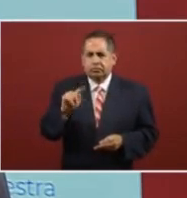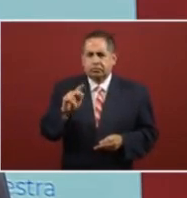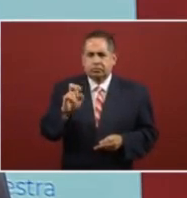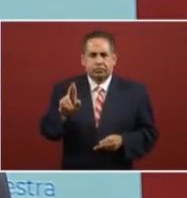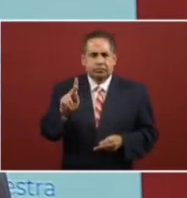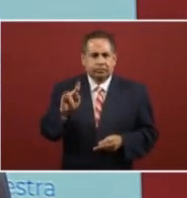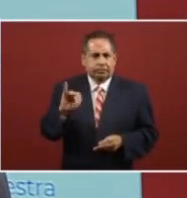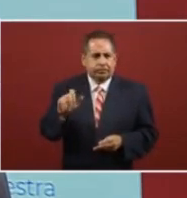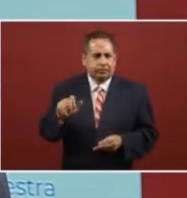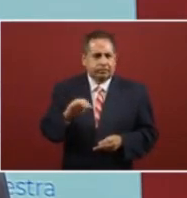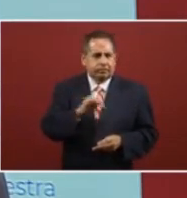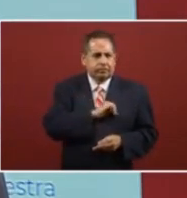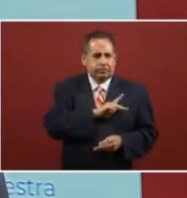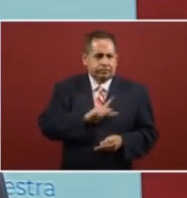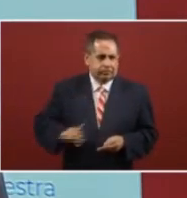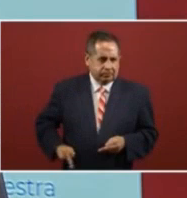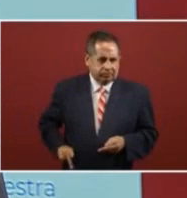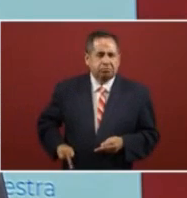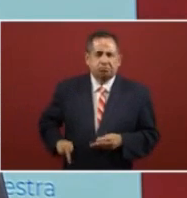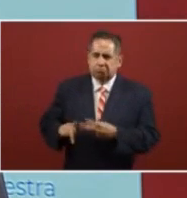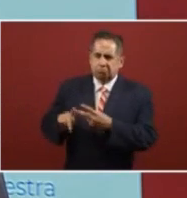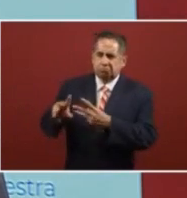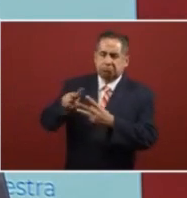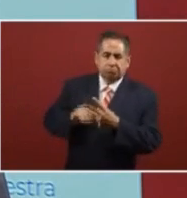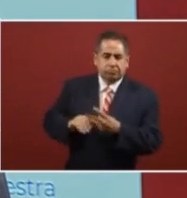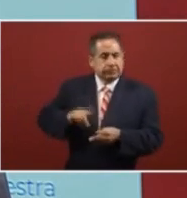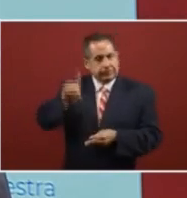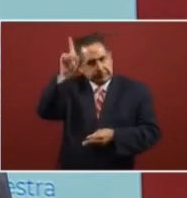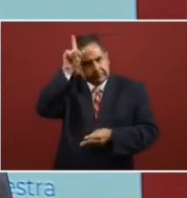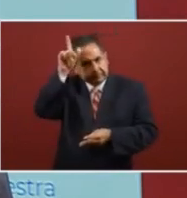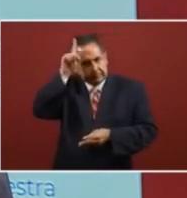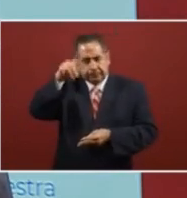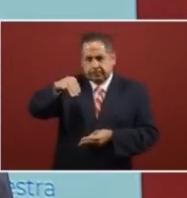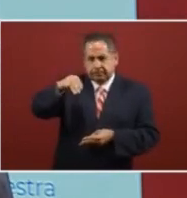Martin Luther King, de Nelson Mandela.